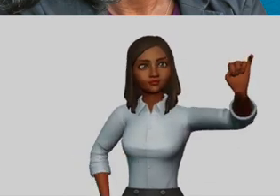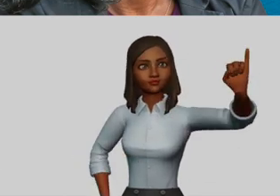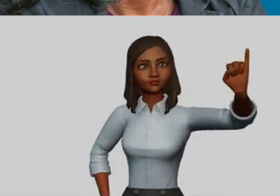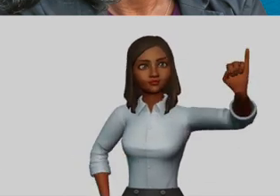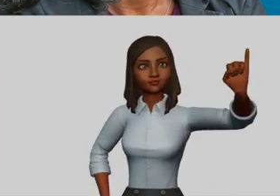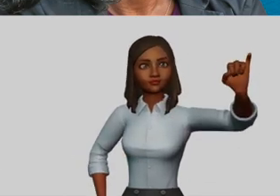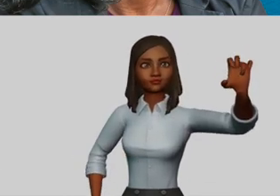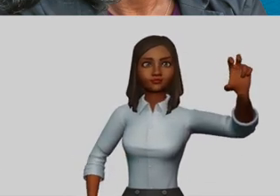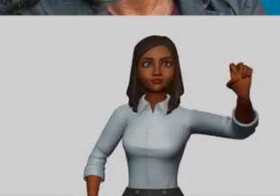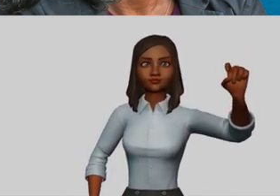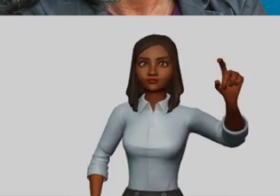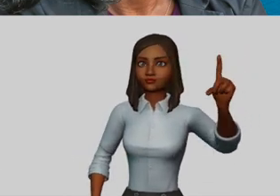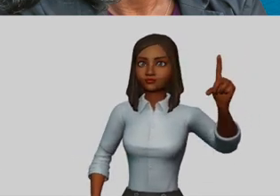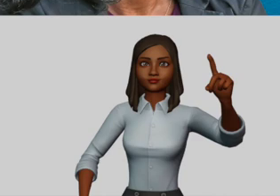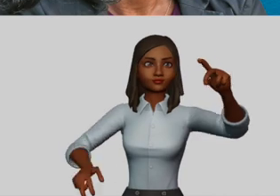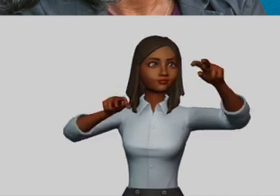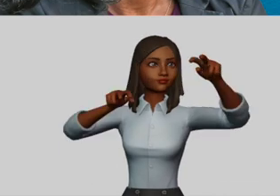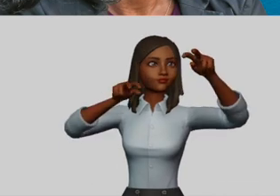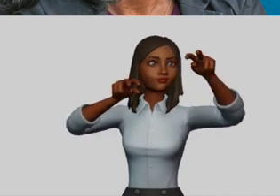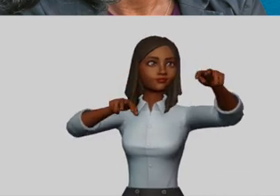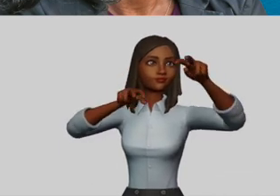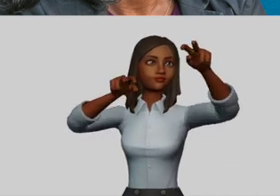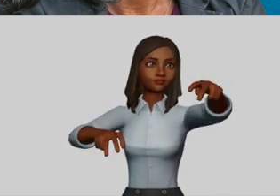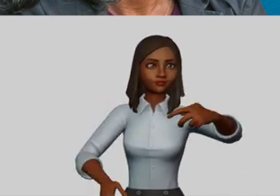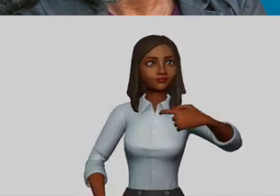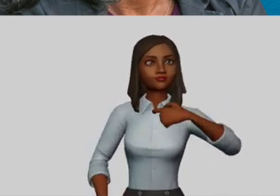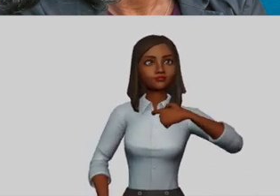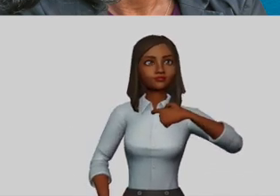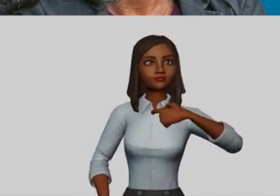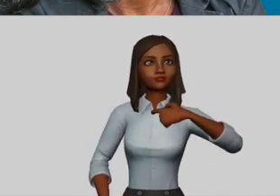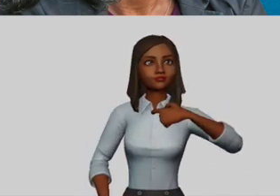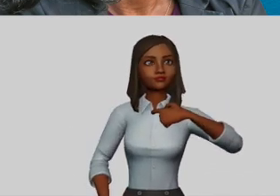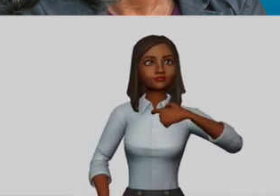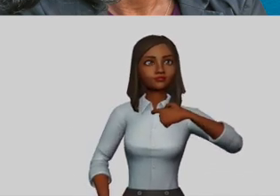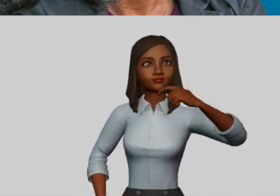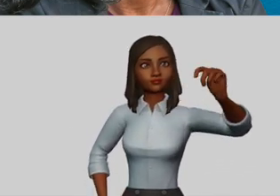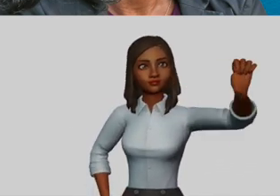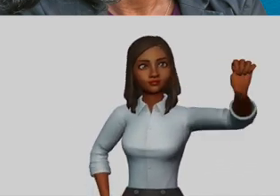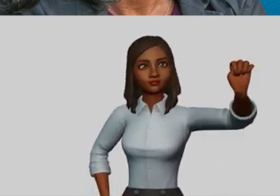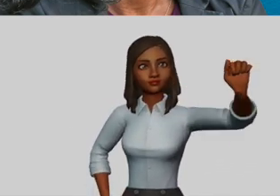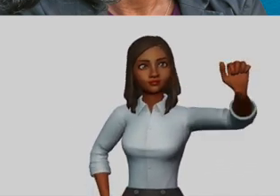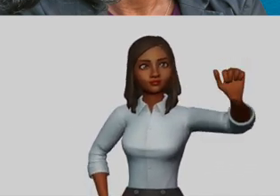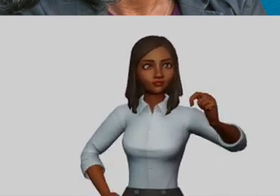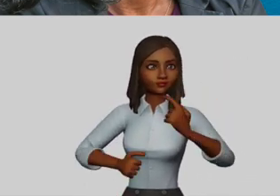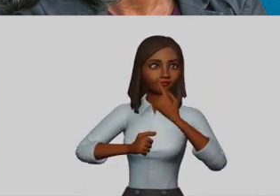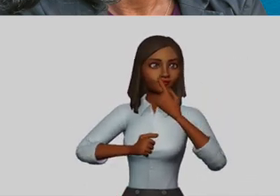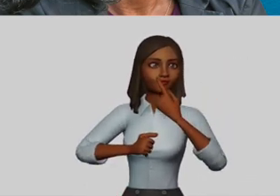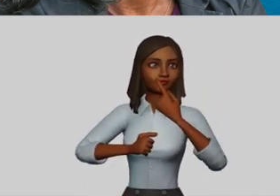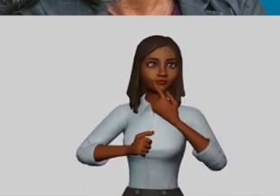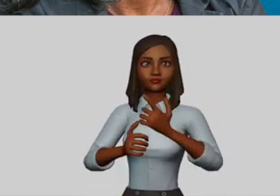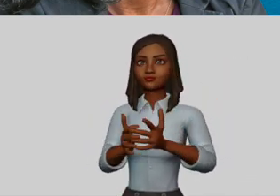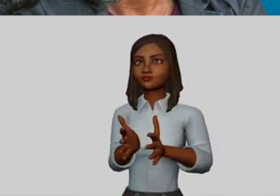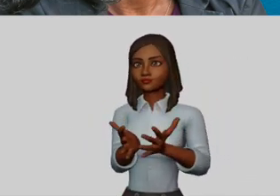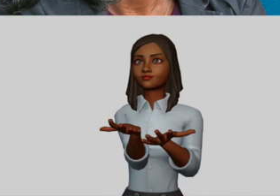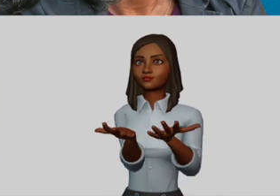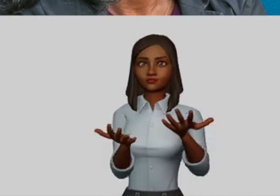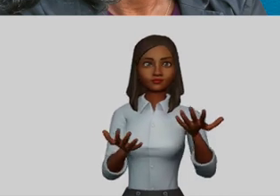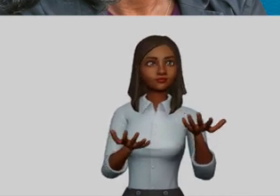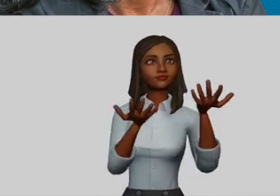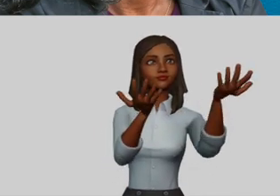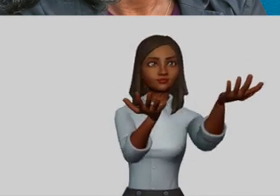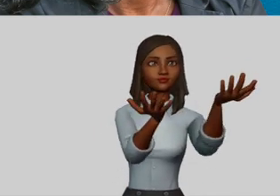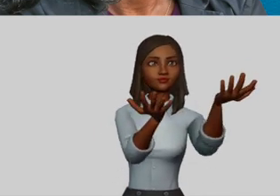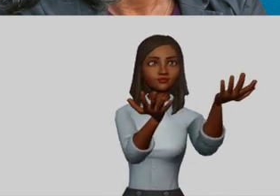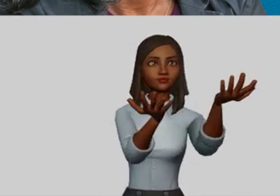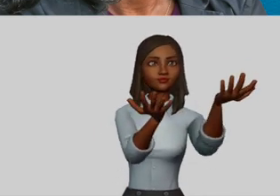Yami. Okay. Esa fue la misma. Mi nombre es Yami. No, nadie me está viendo. Okay. Ella hizo mi nombre. Lo hizo muy bien, okay.